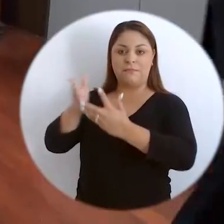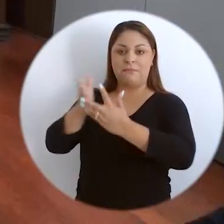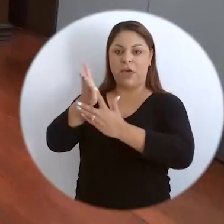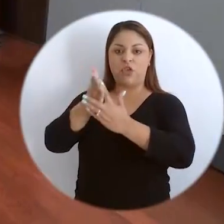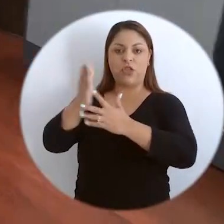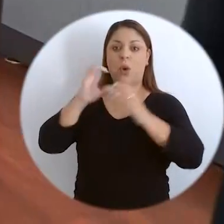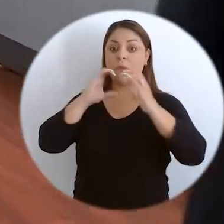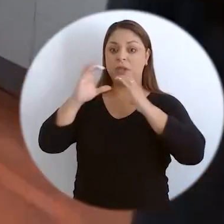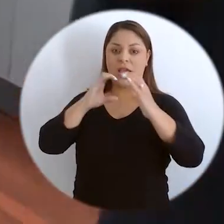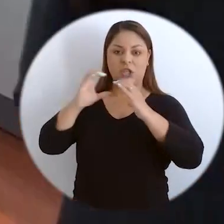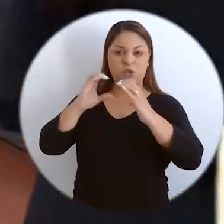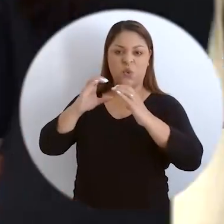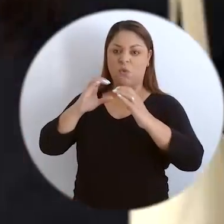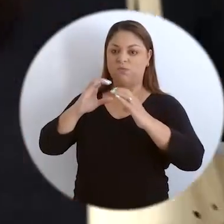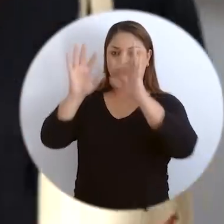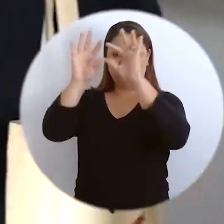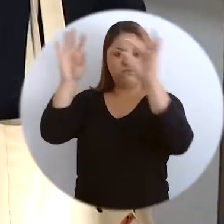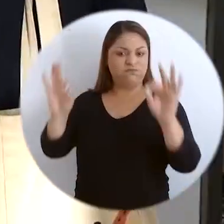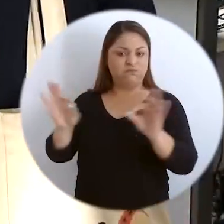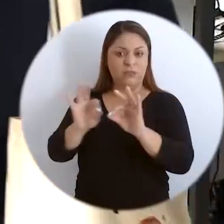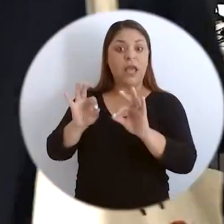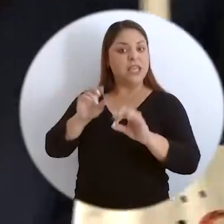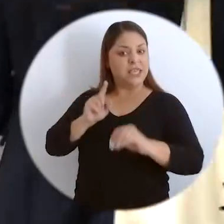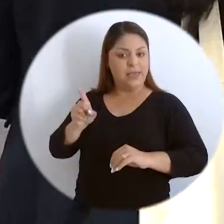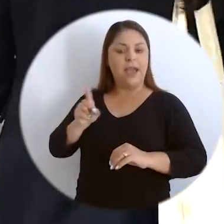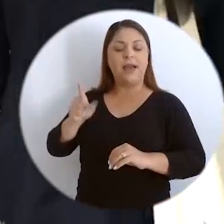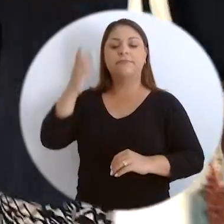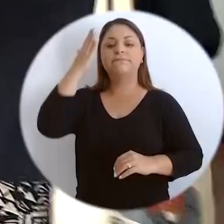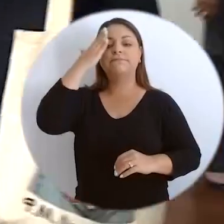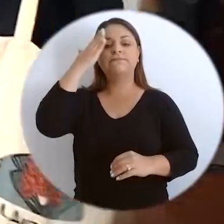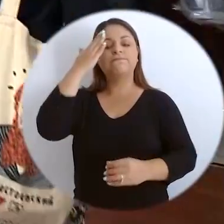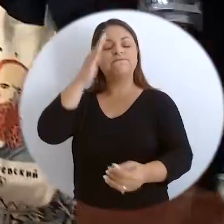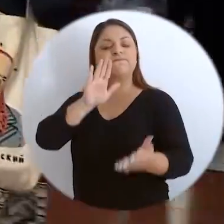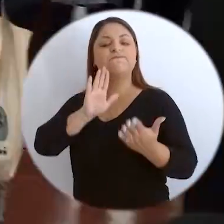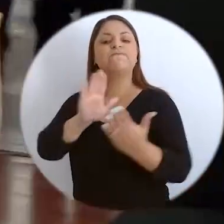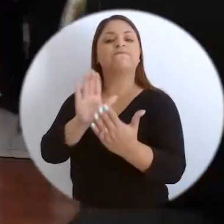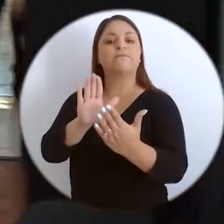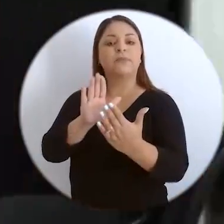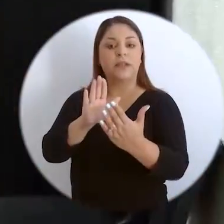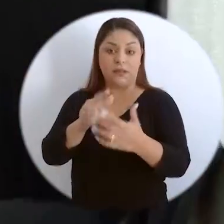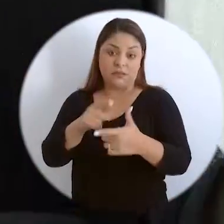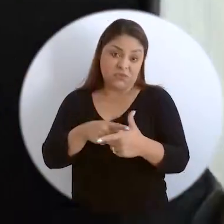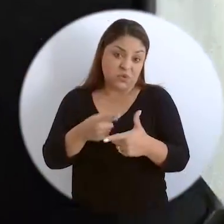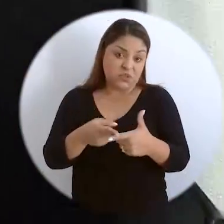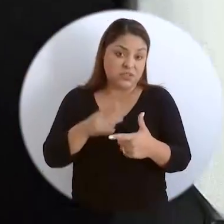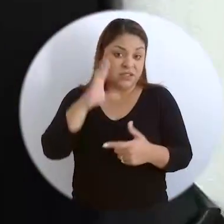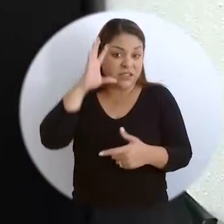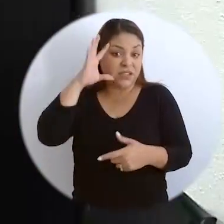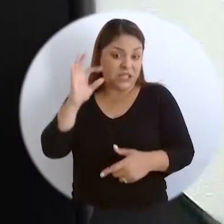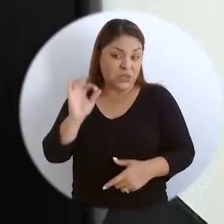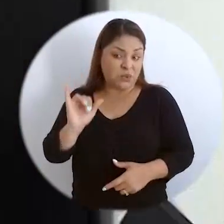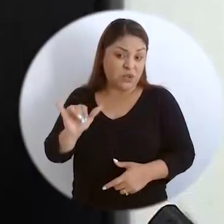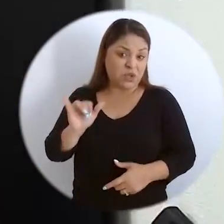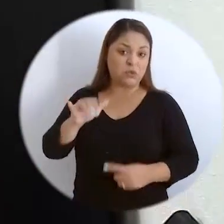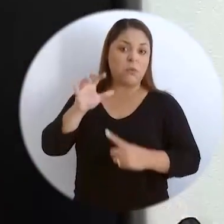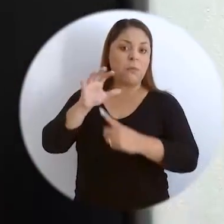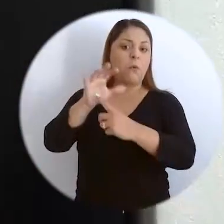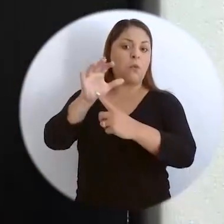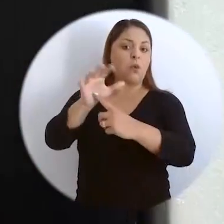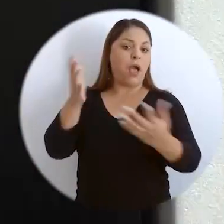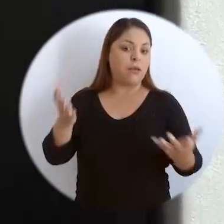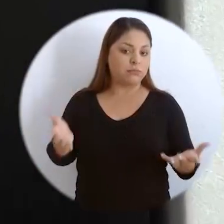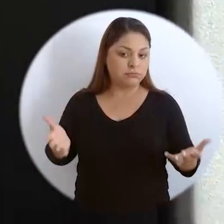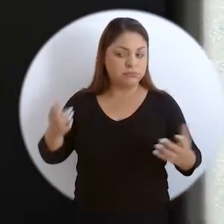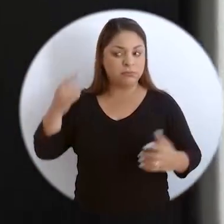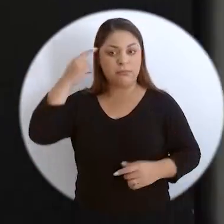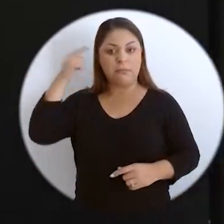por ejemplo, ha sabido emprender con ciertos medios de comunicación que tenían ya una reputación descalificada desde